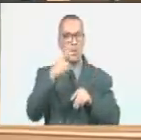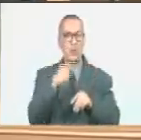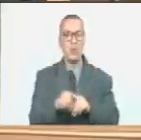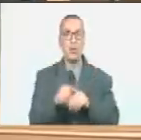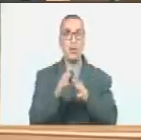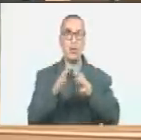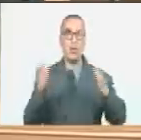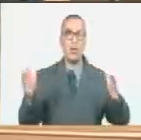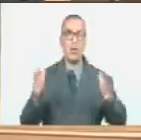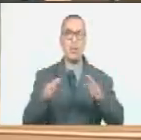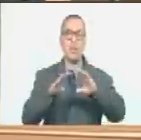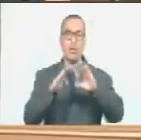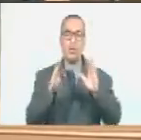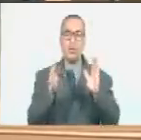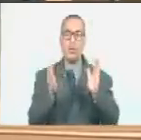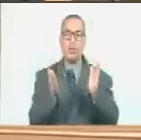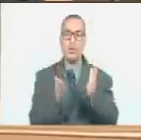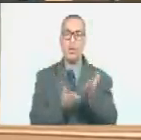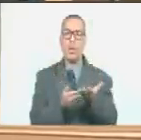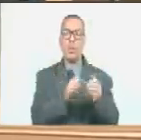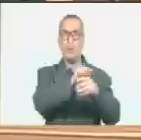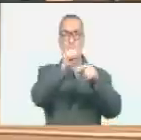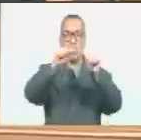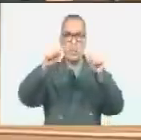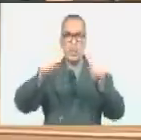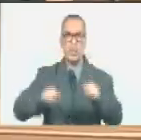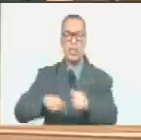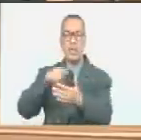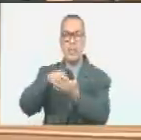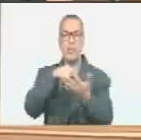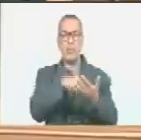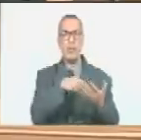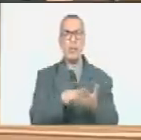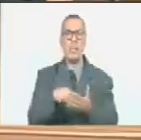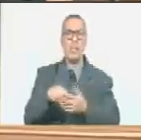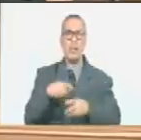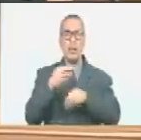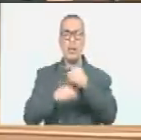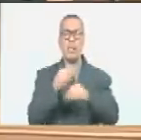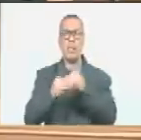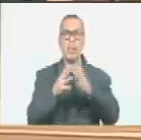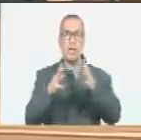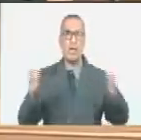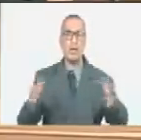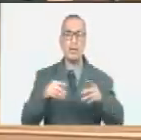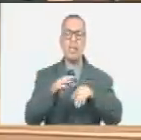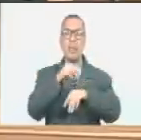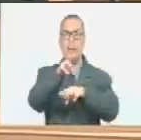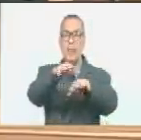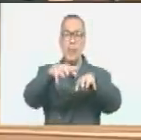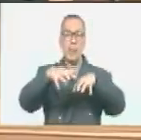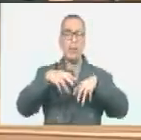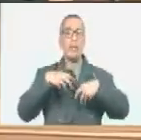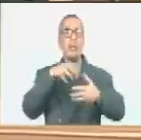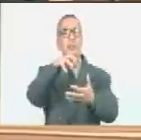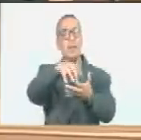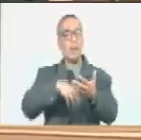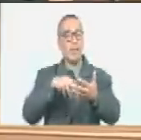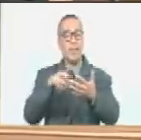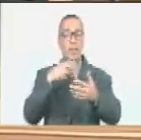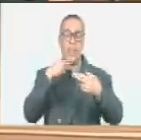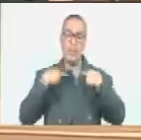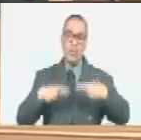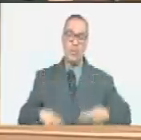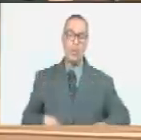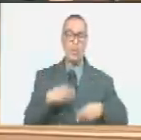gran drama mundial causado por el sistema capitalista que les impide a las grandes mayorías acceder a un derecho